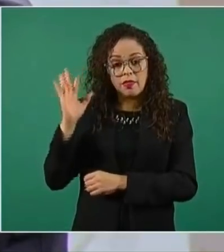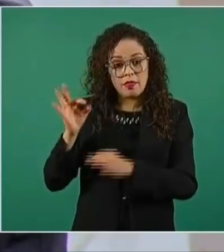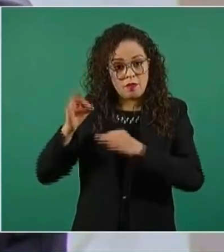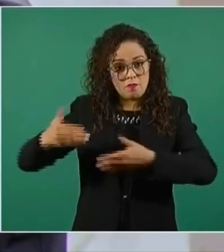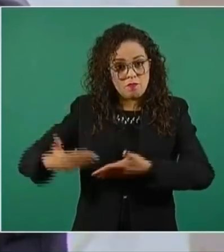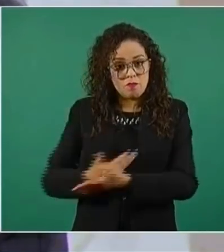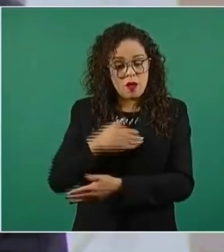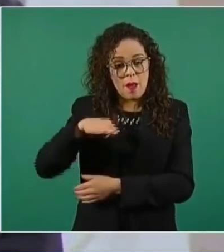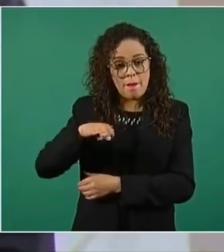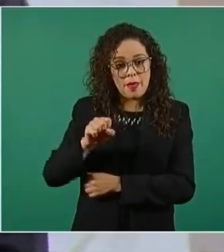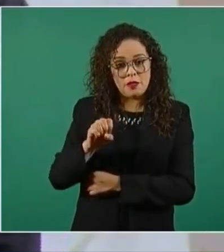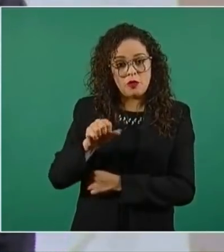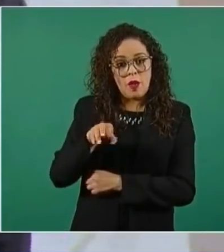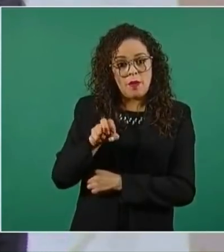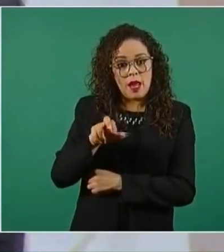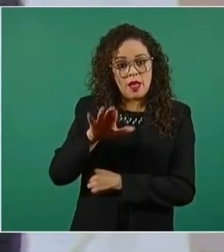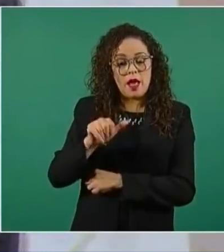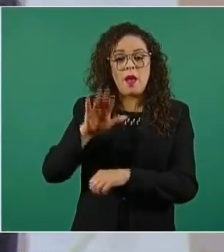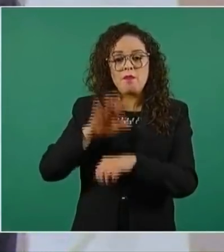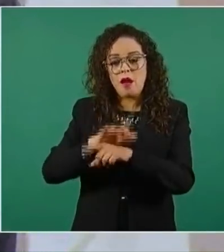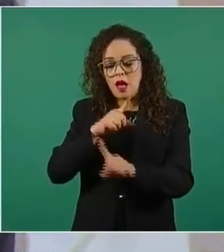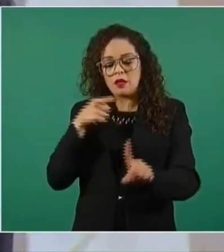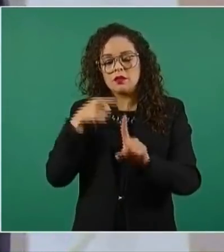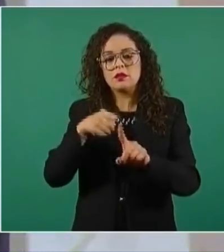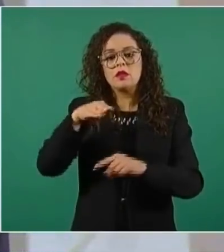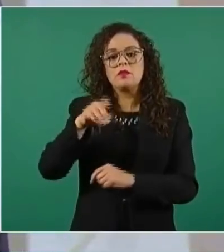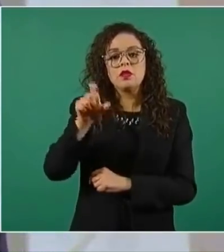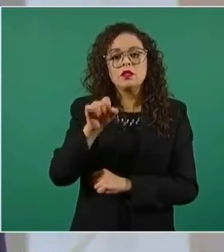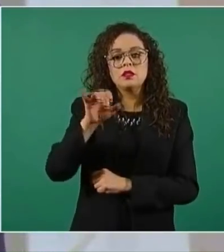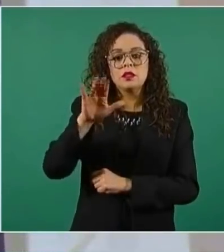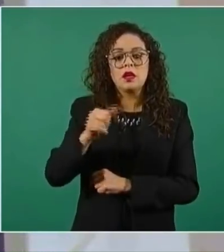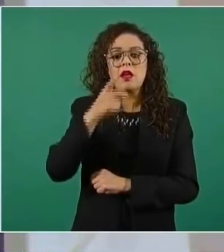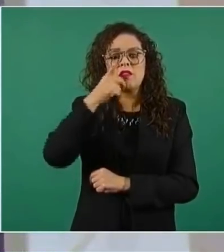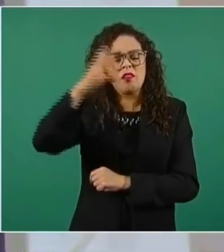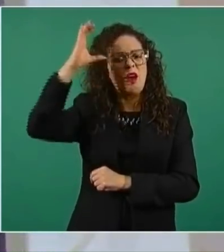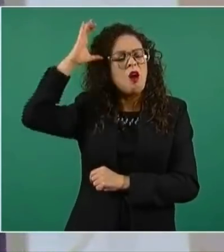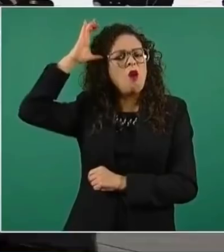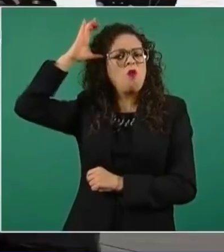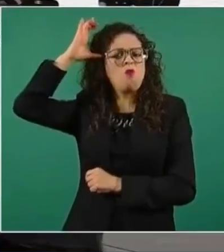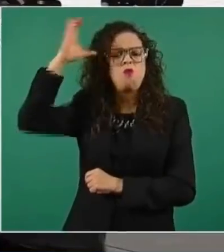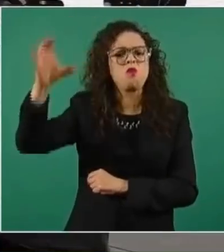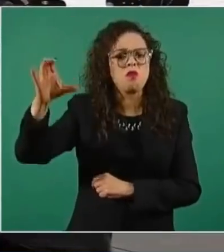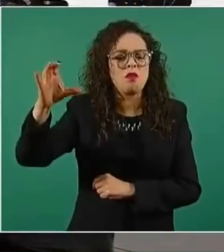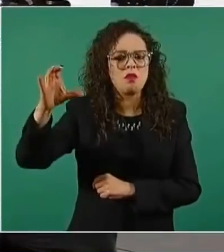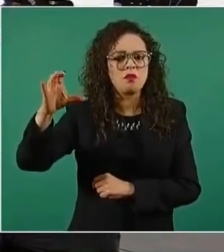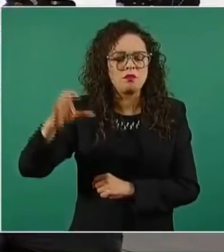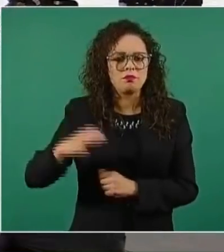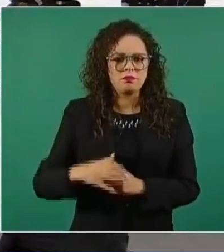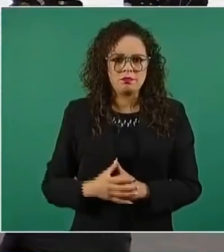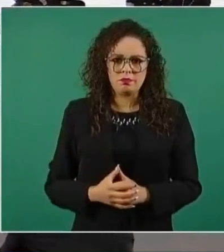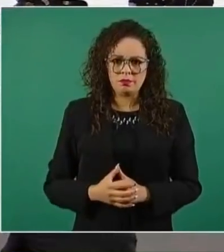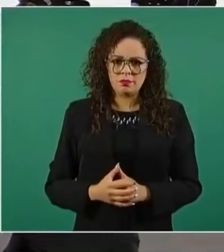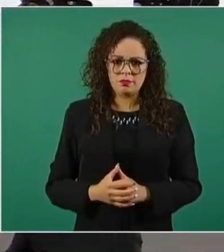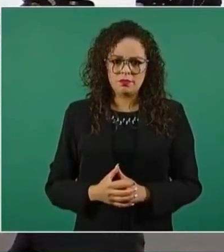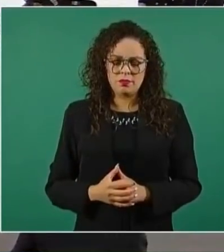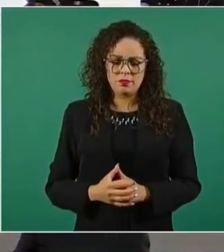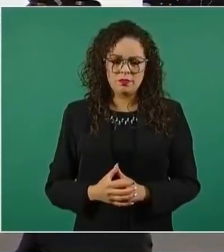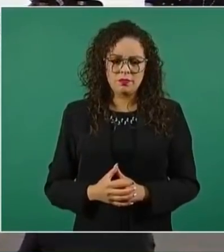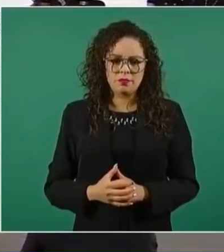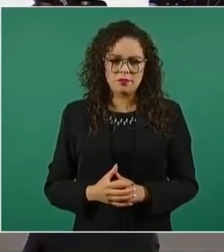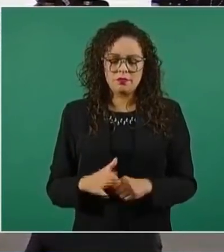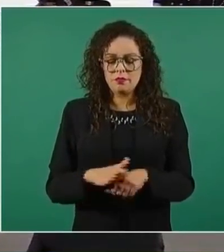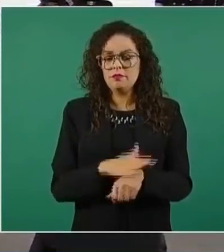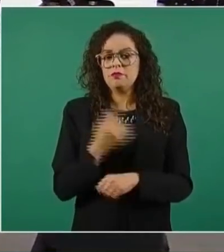particular los mexicas eran bárbaros, porque entre otras